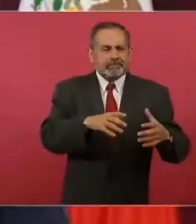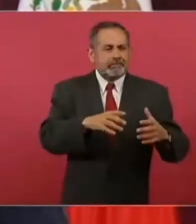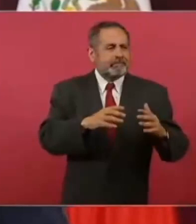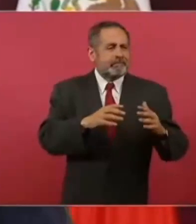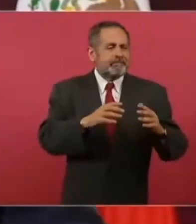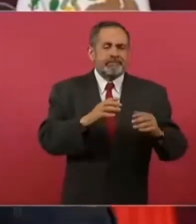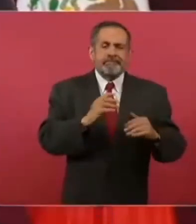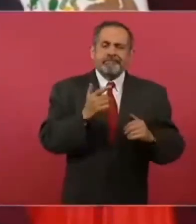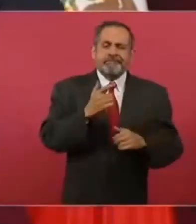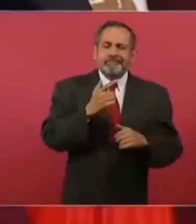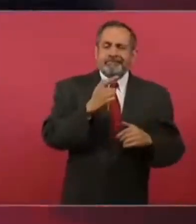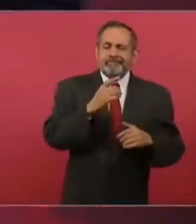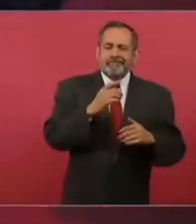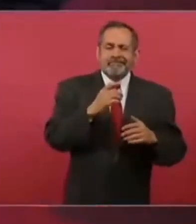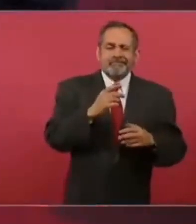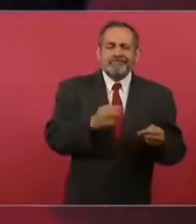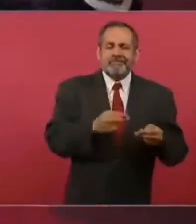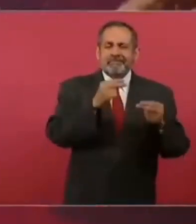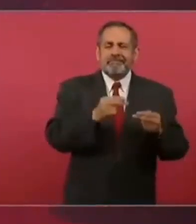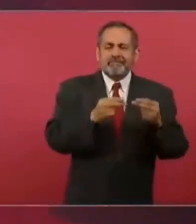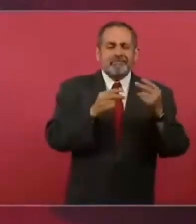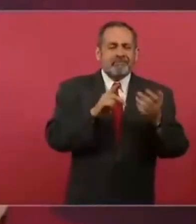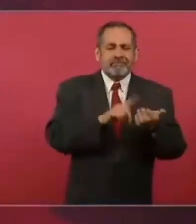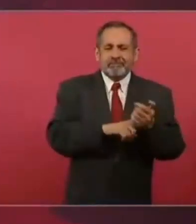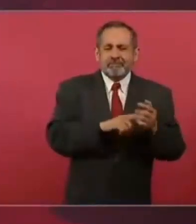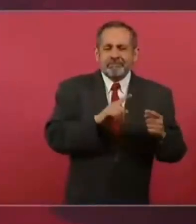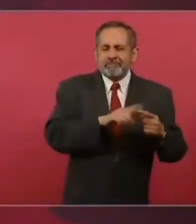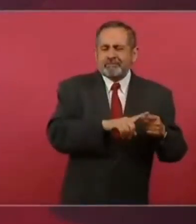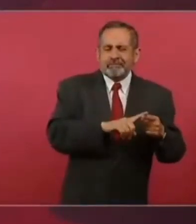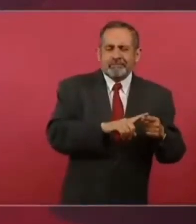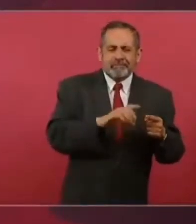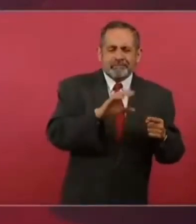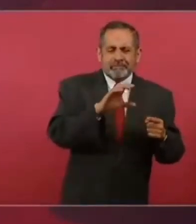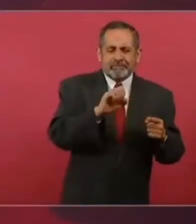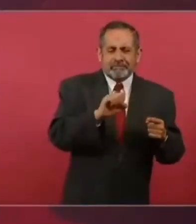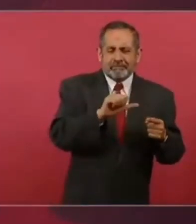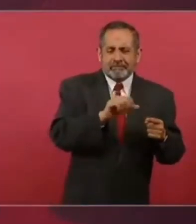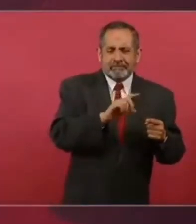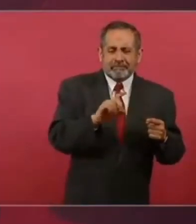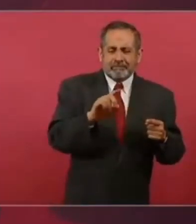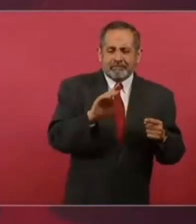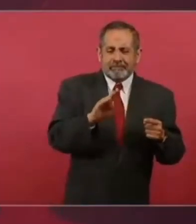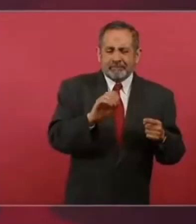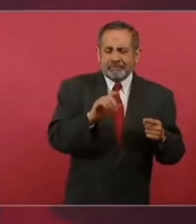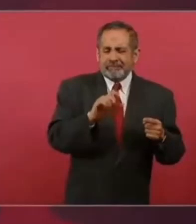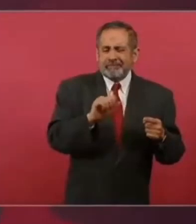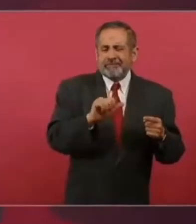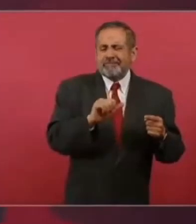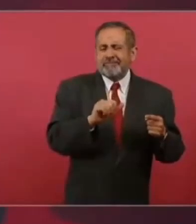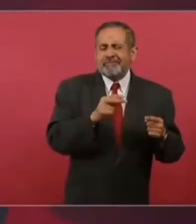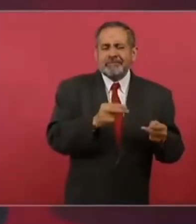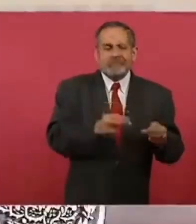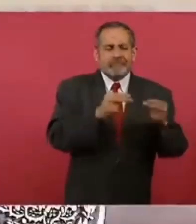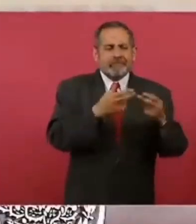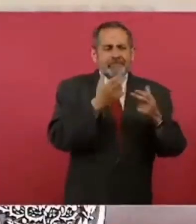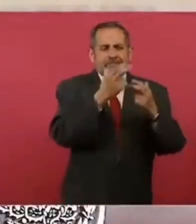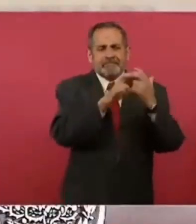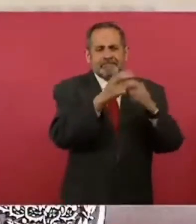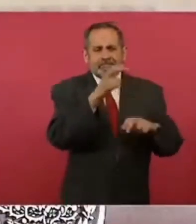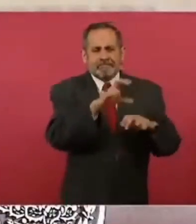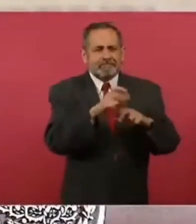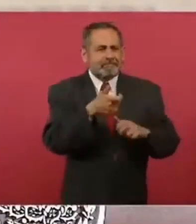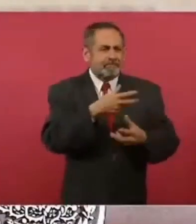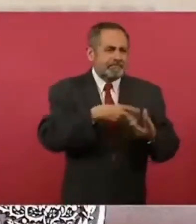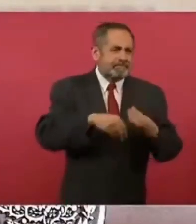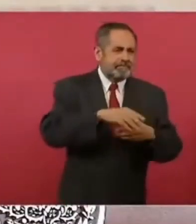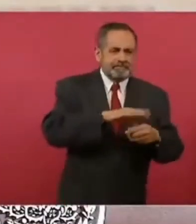bolsa. Entonces son negocios completamente distintos. Y todavía con Zedillo se les